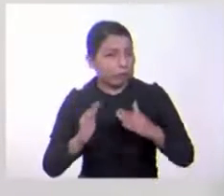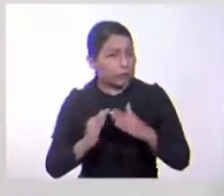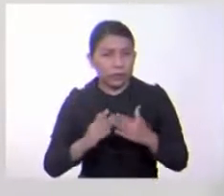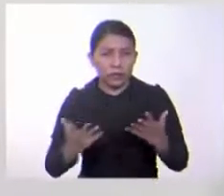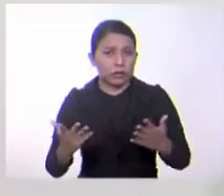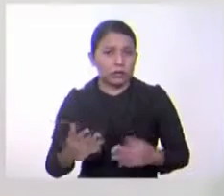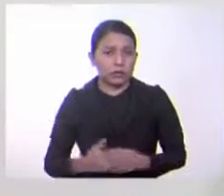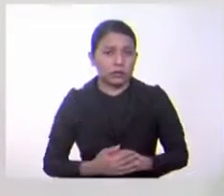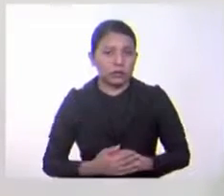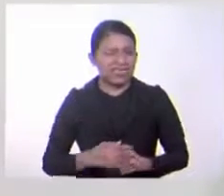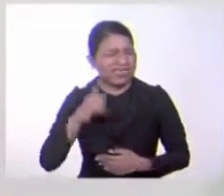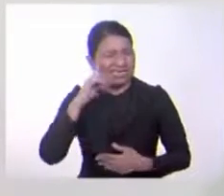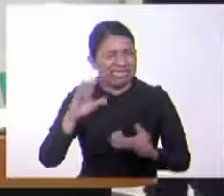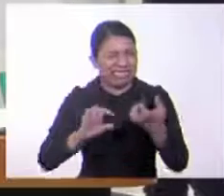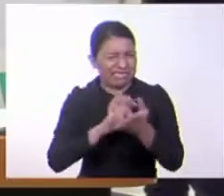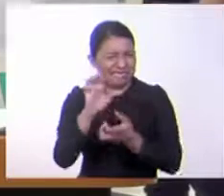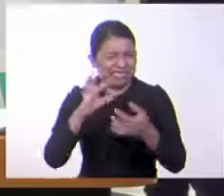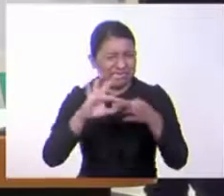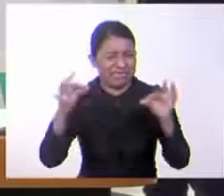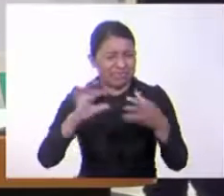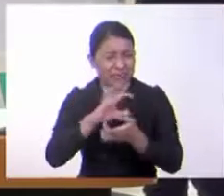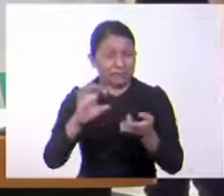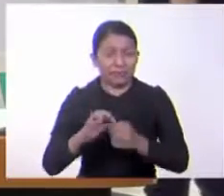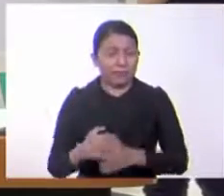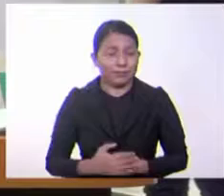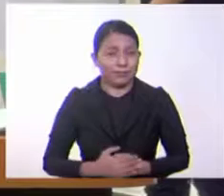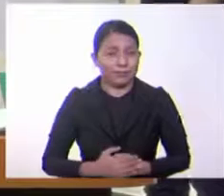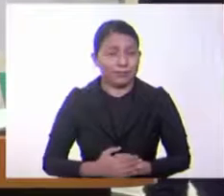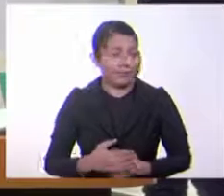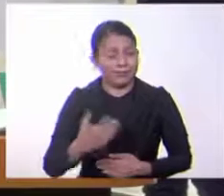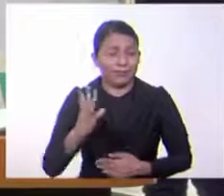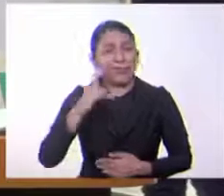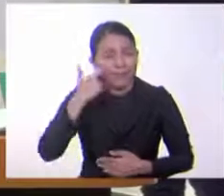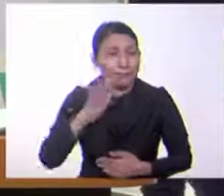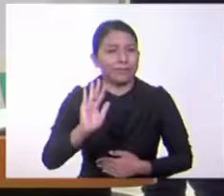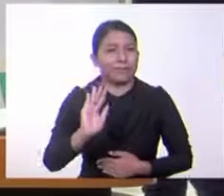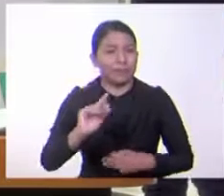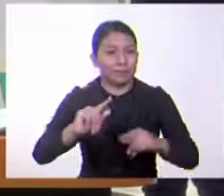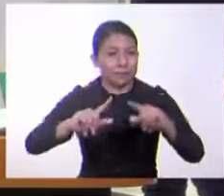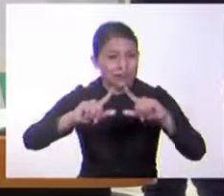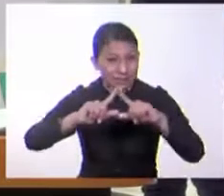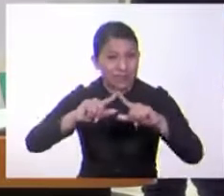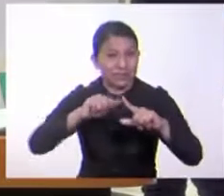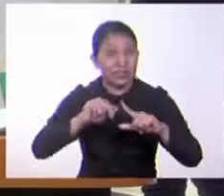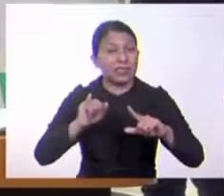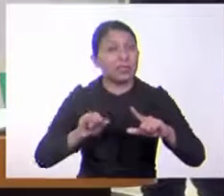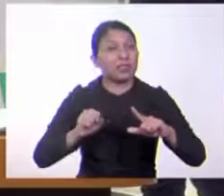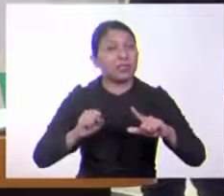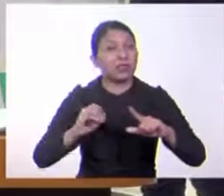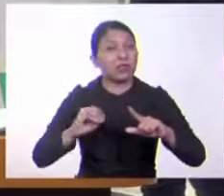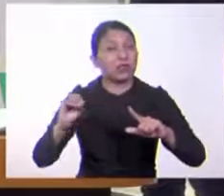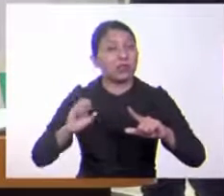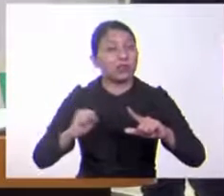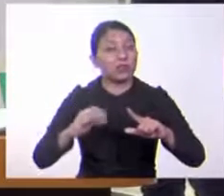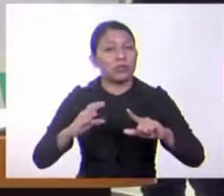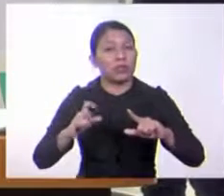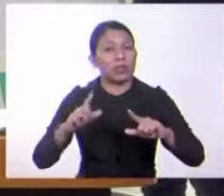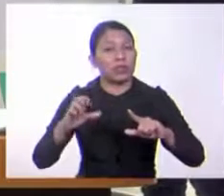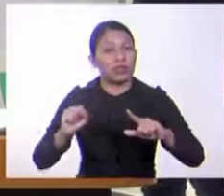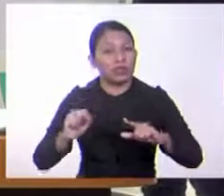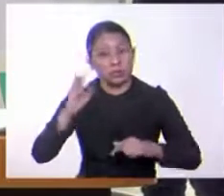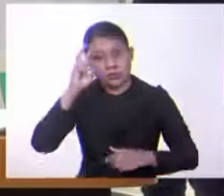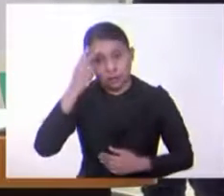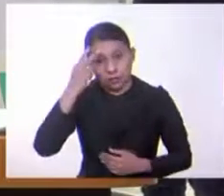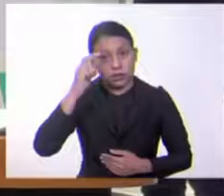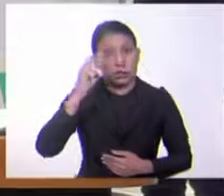está un poquito enredado esto. Ahora asumimos entonces que el triángulo es isósceles. Sí, porque aquí nos dice que cumple B, o